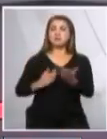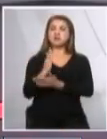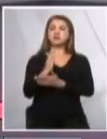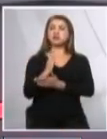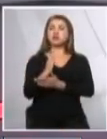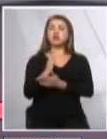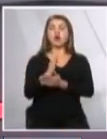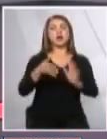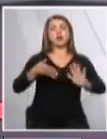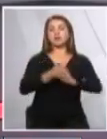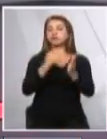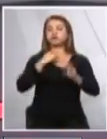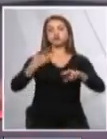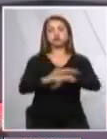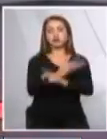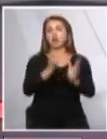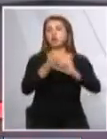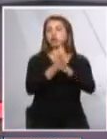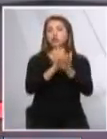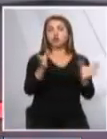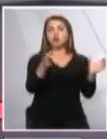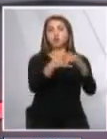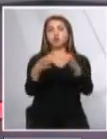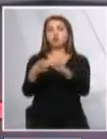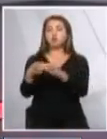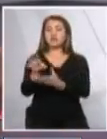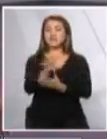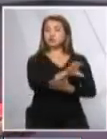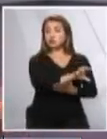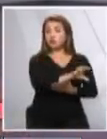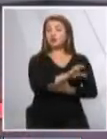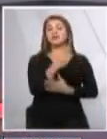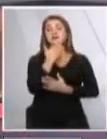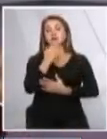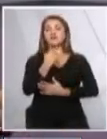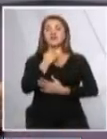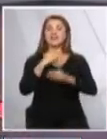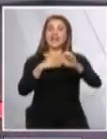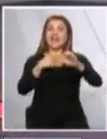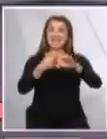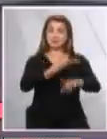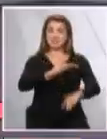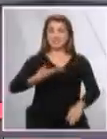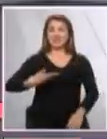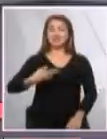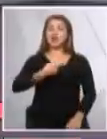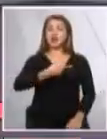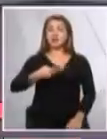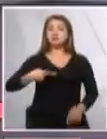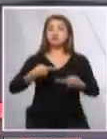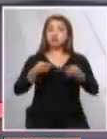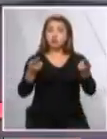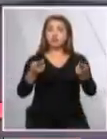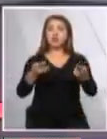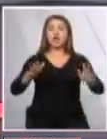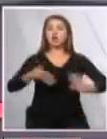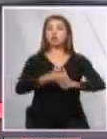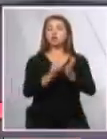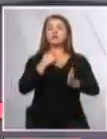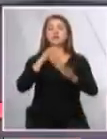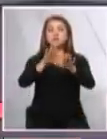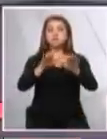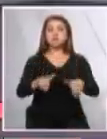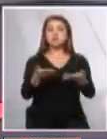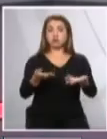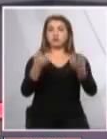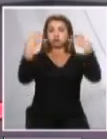que transversalmente afecta a todos los sectores, afecta también a expresidentes de la República, afecta a todos por igual, y que hoy día